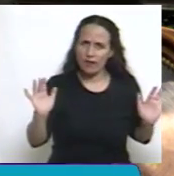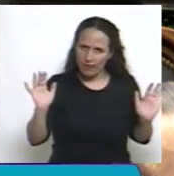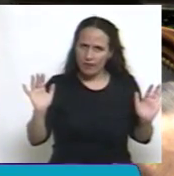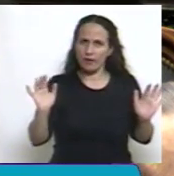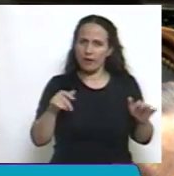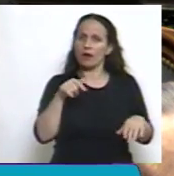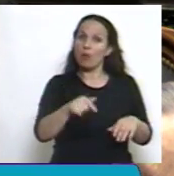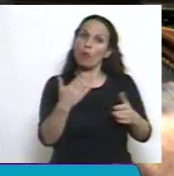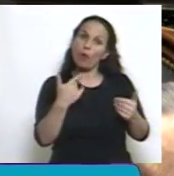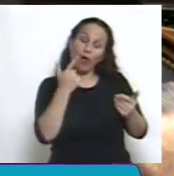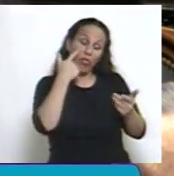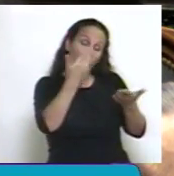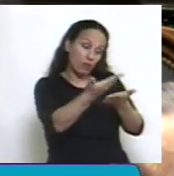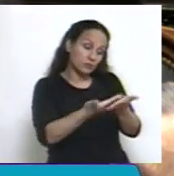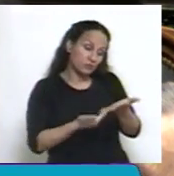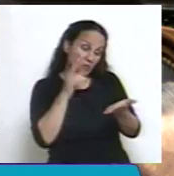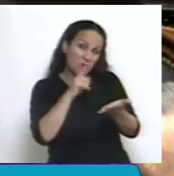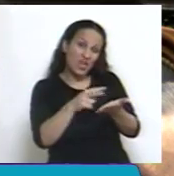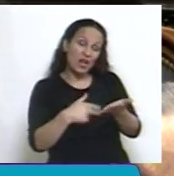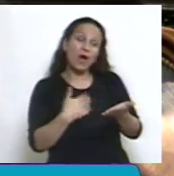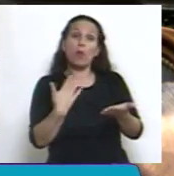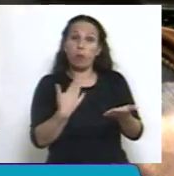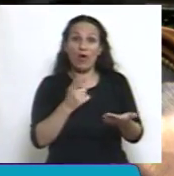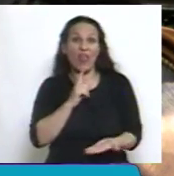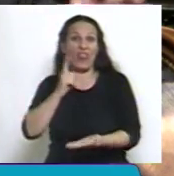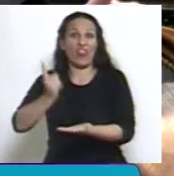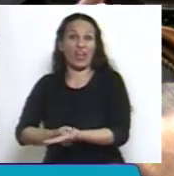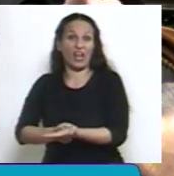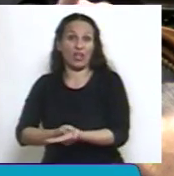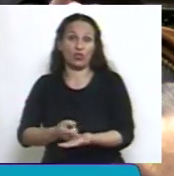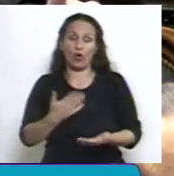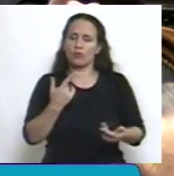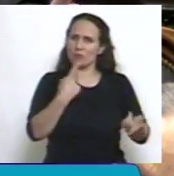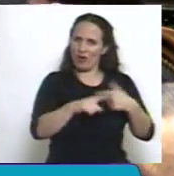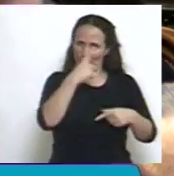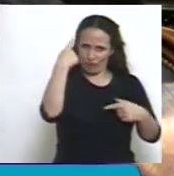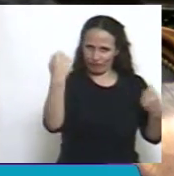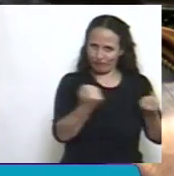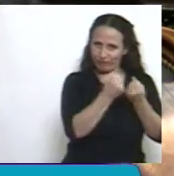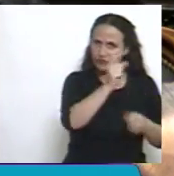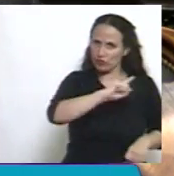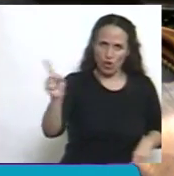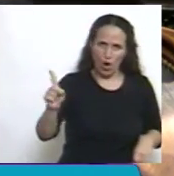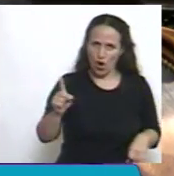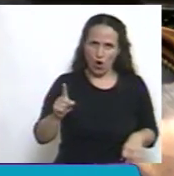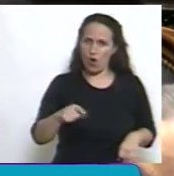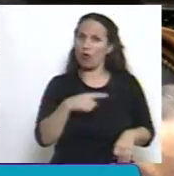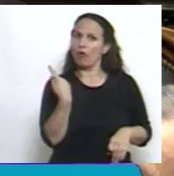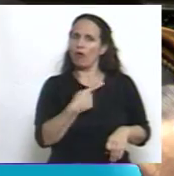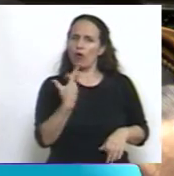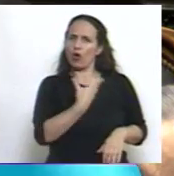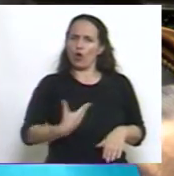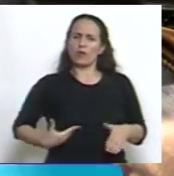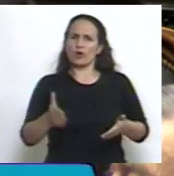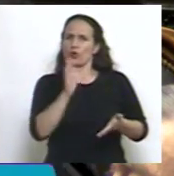a través de una remisión de un proyecto o por la vía de DNU. No estamos de acuerdo. Sería una lástima poner al nuevo